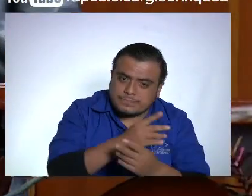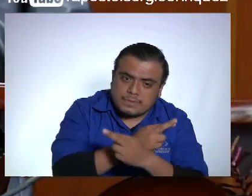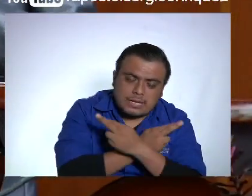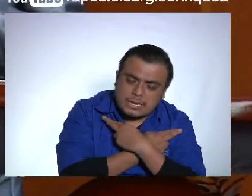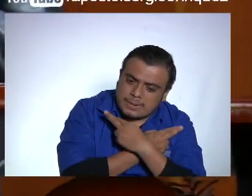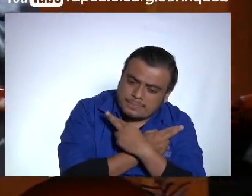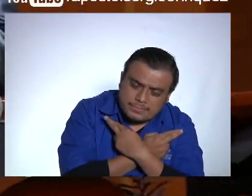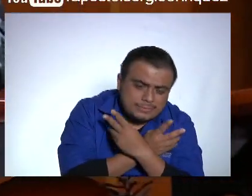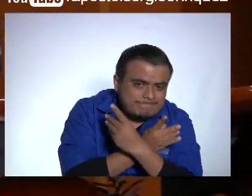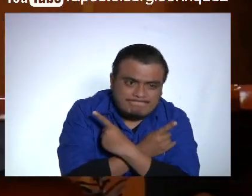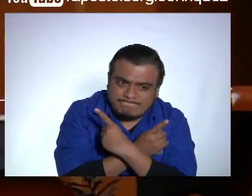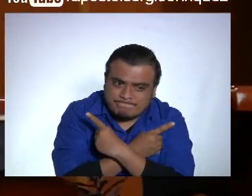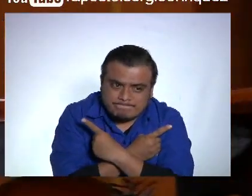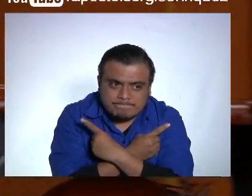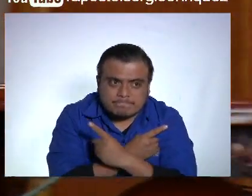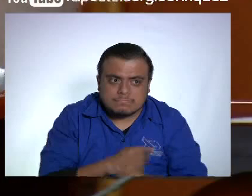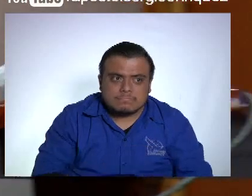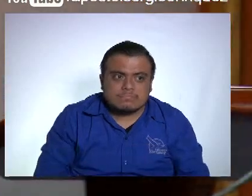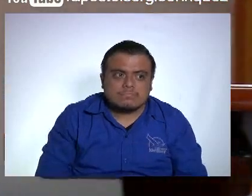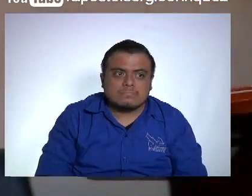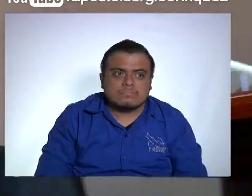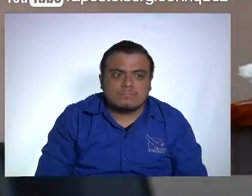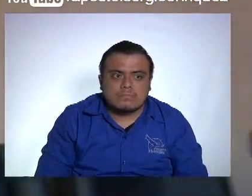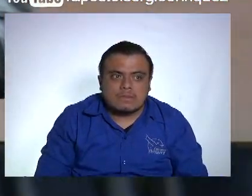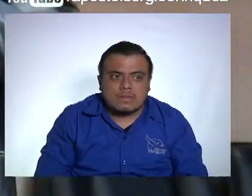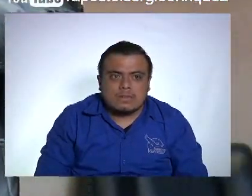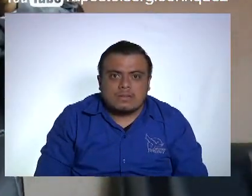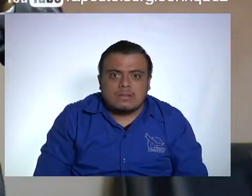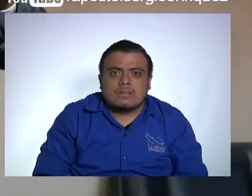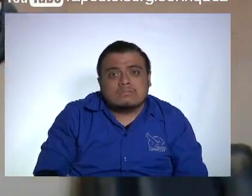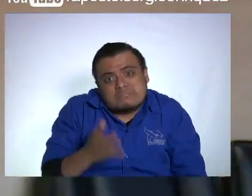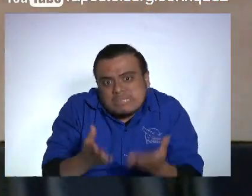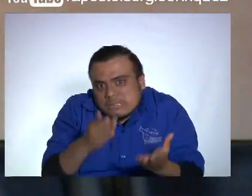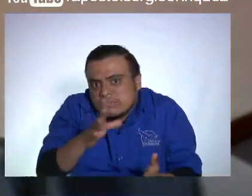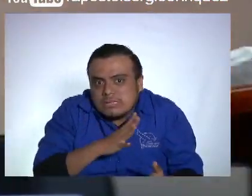descanso. ¿Cuánto tiempo llevas con esa angustia?